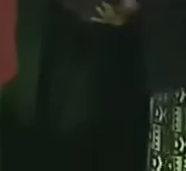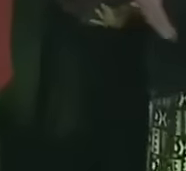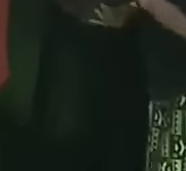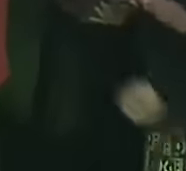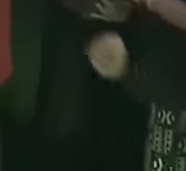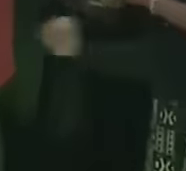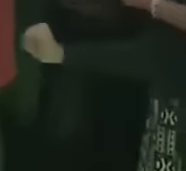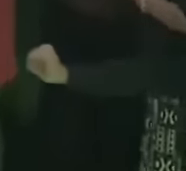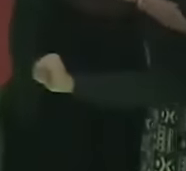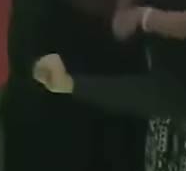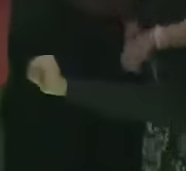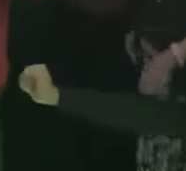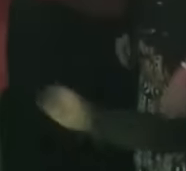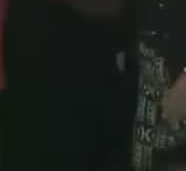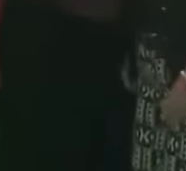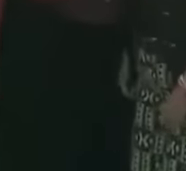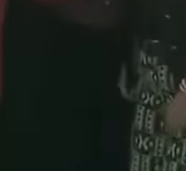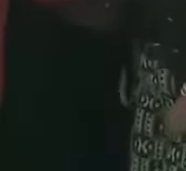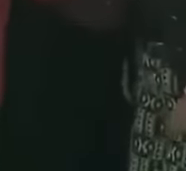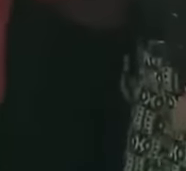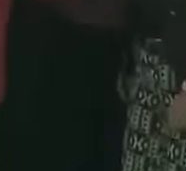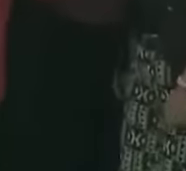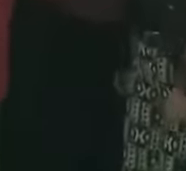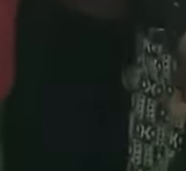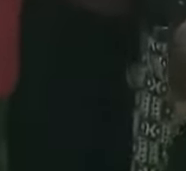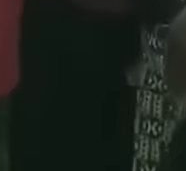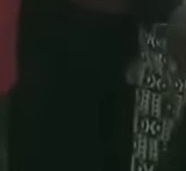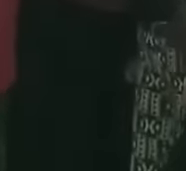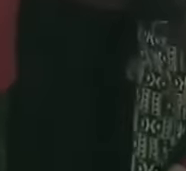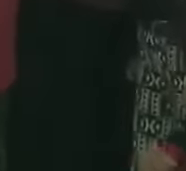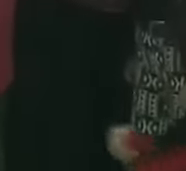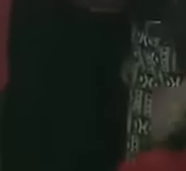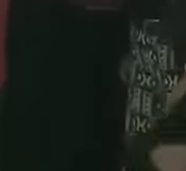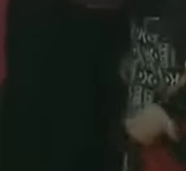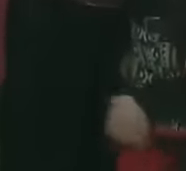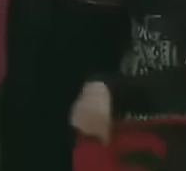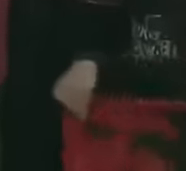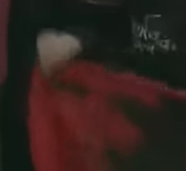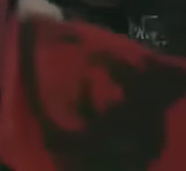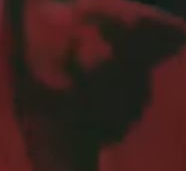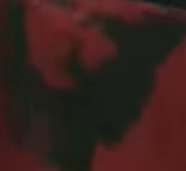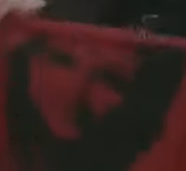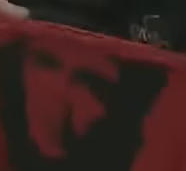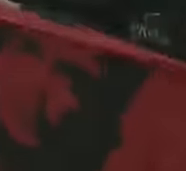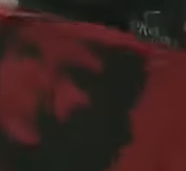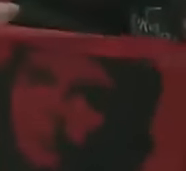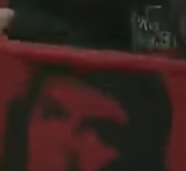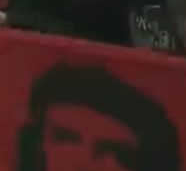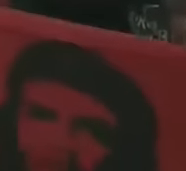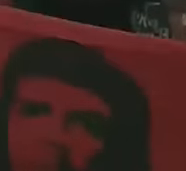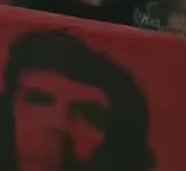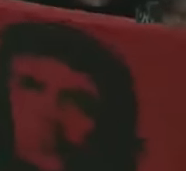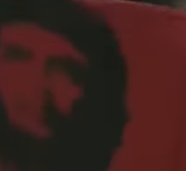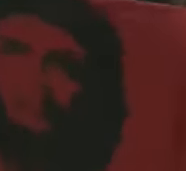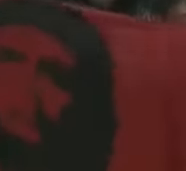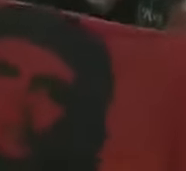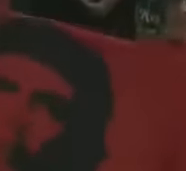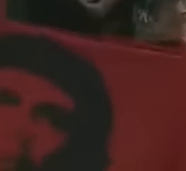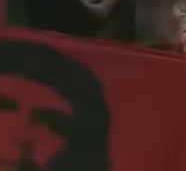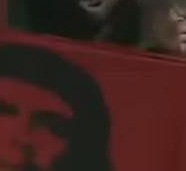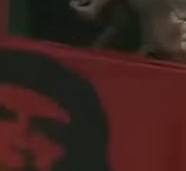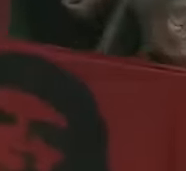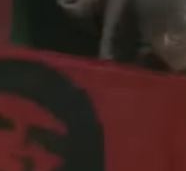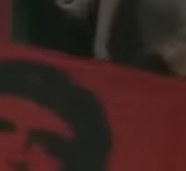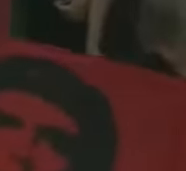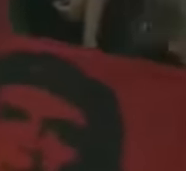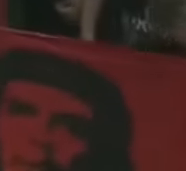en esta importante segunda consulta popular nacional que ha tenido lugar en nuestro país este